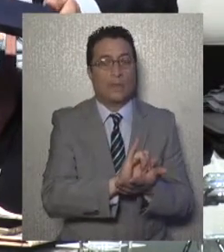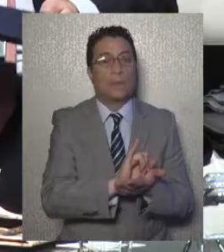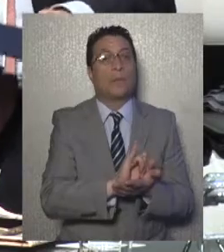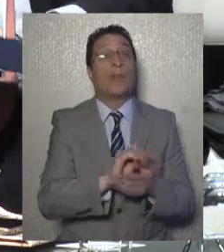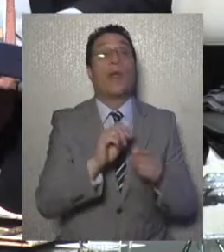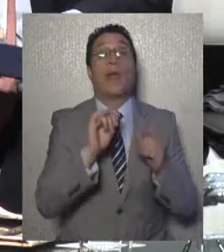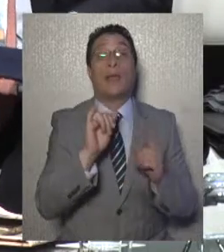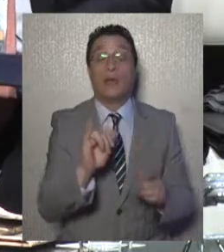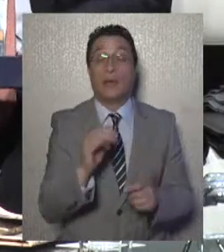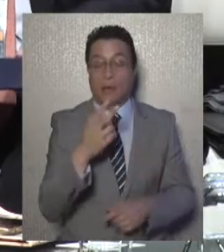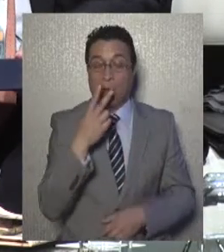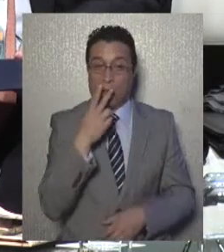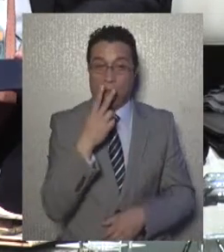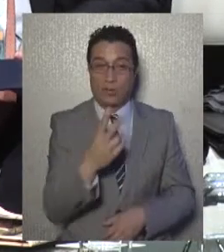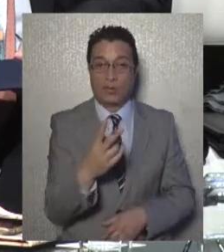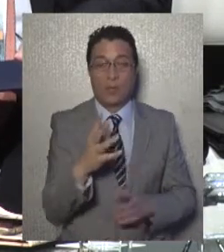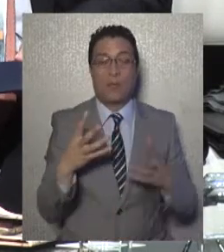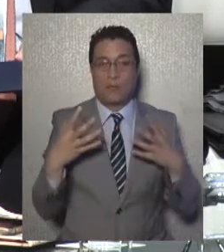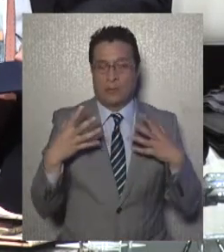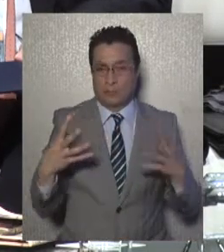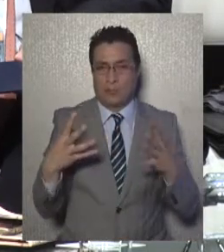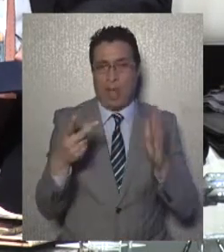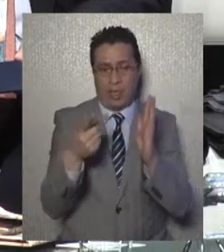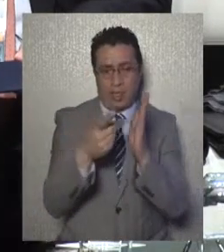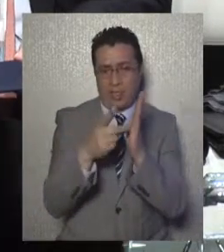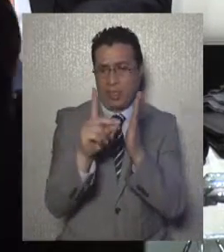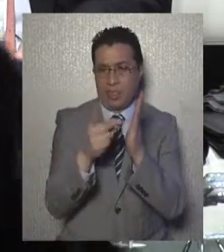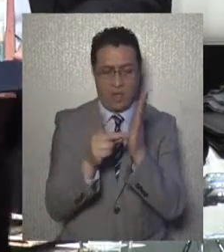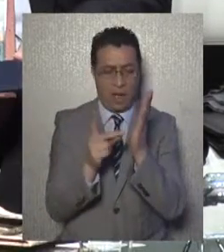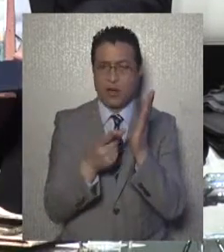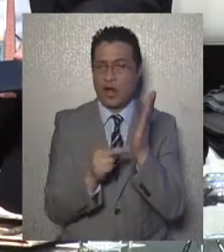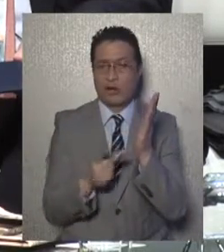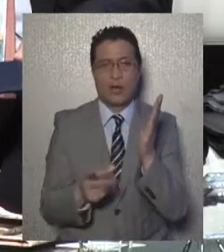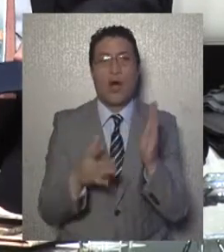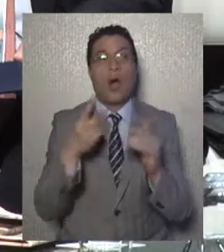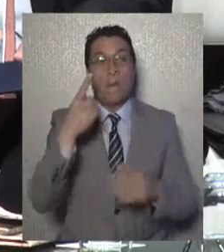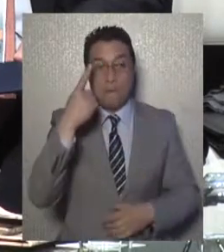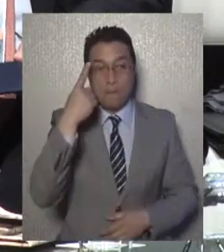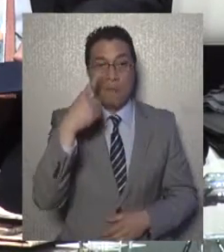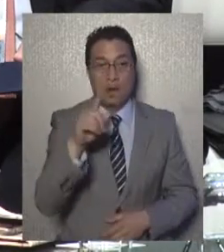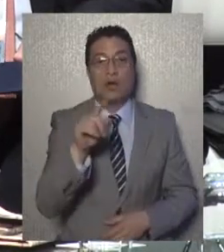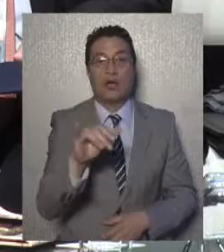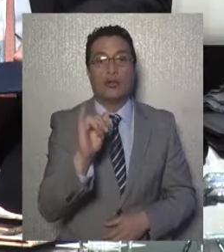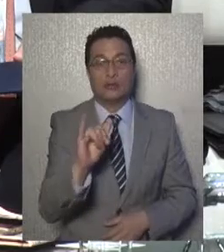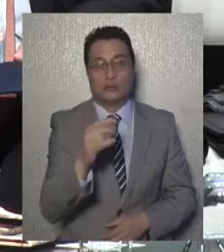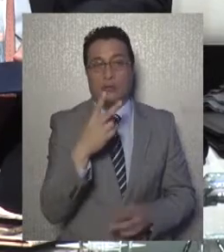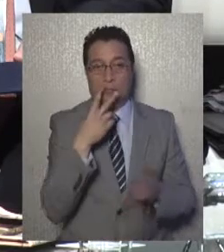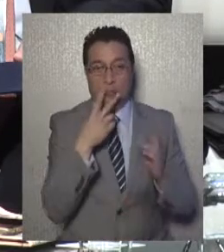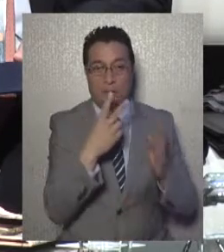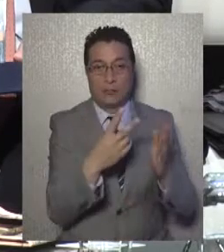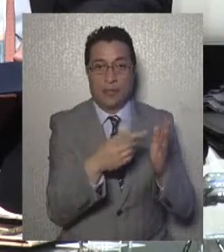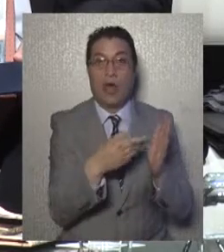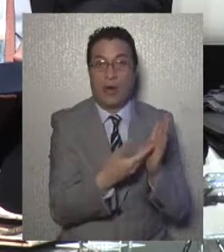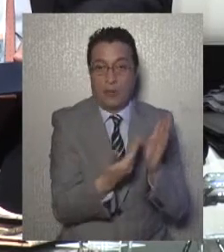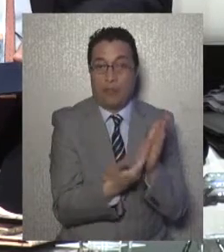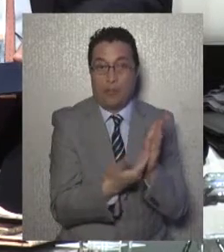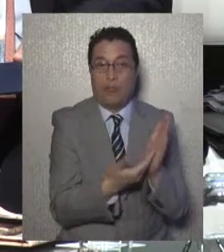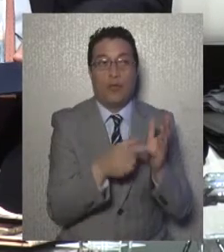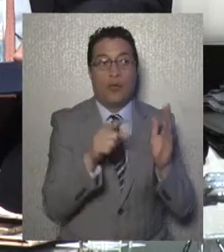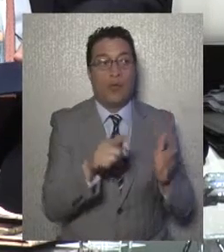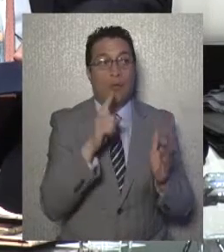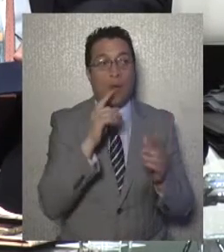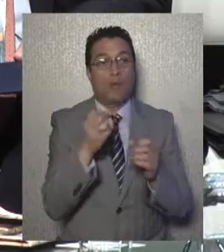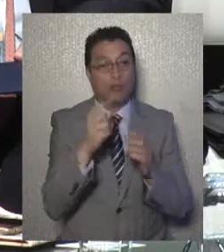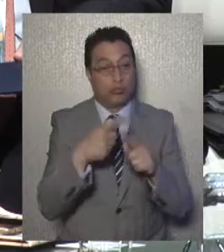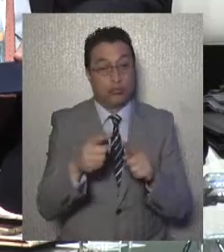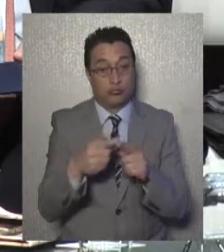Y hemos visto una enormidad de diagnósticos. Sin embargo, la evidencia que se ha presentado esta mañana, la evidencia que muestran distintos